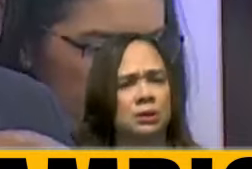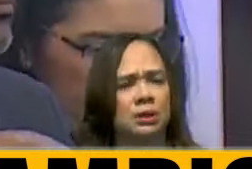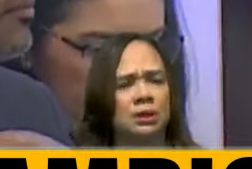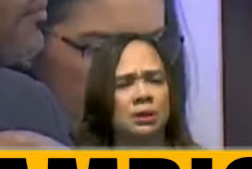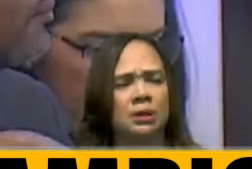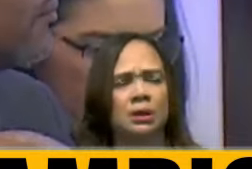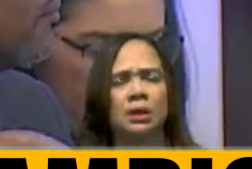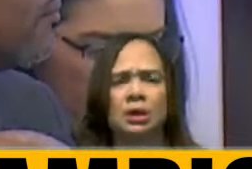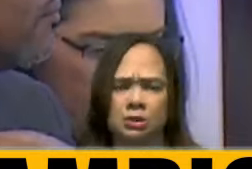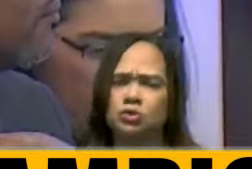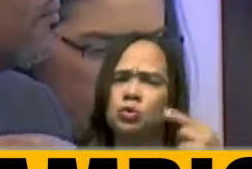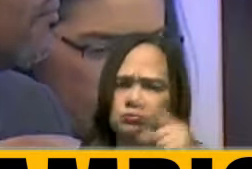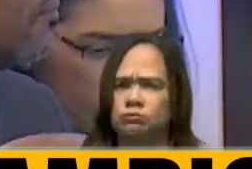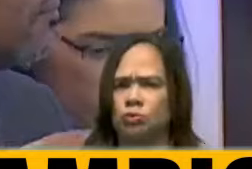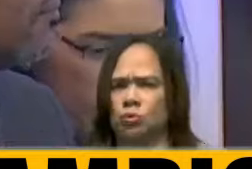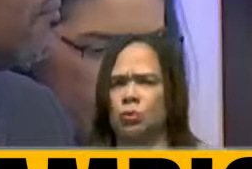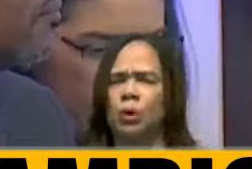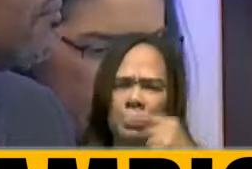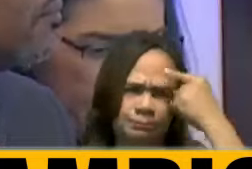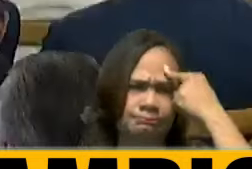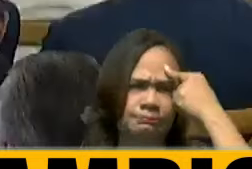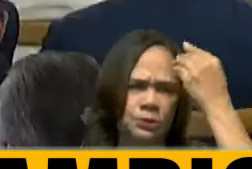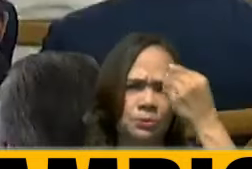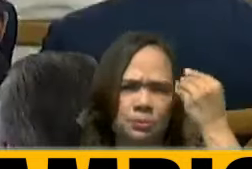íntima convicción